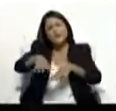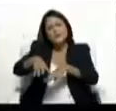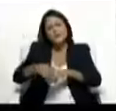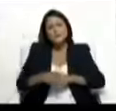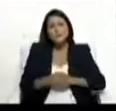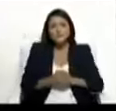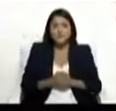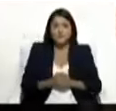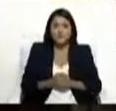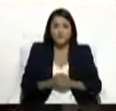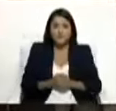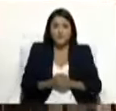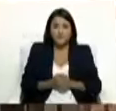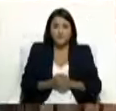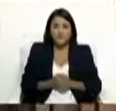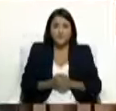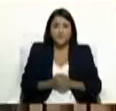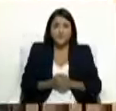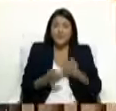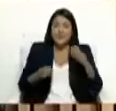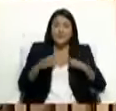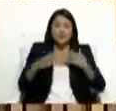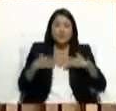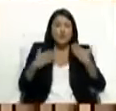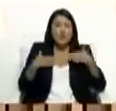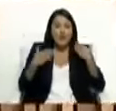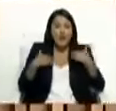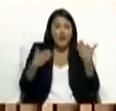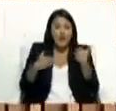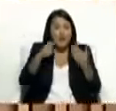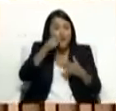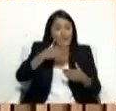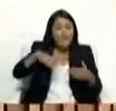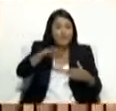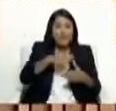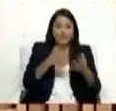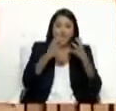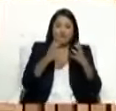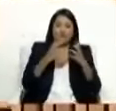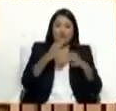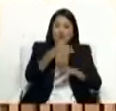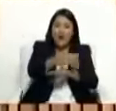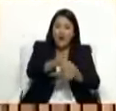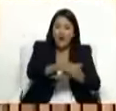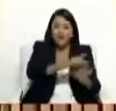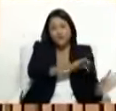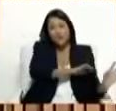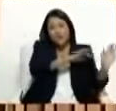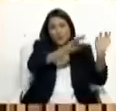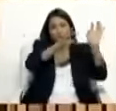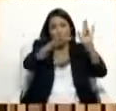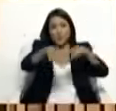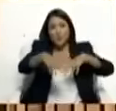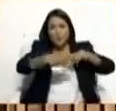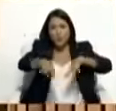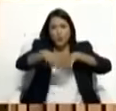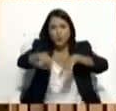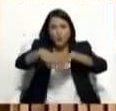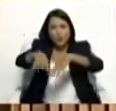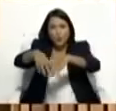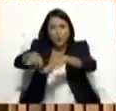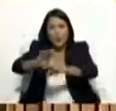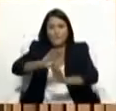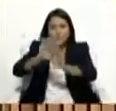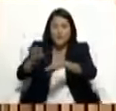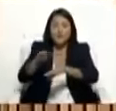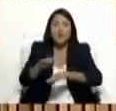venezolano. Mira, esto es emocionante cómo nuestro pueblo está en la calle, está acompañando a nuestro